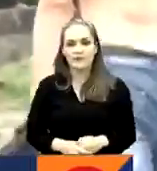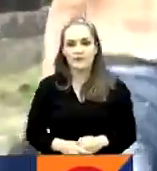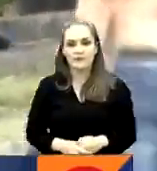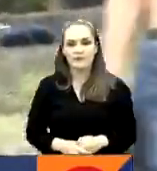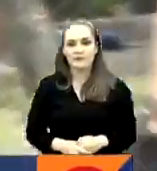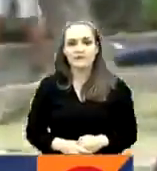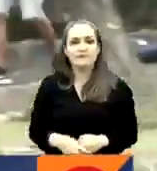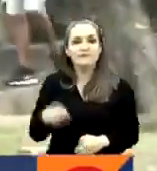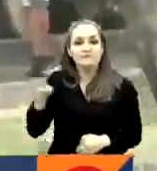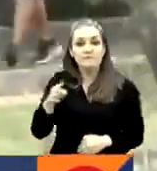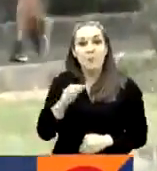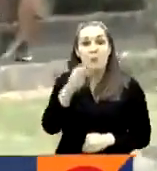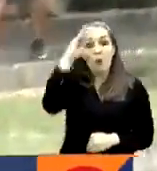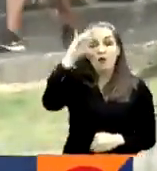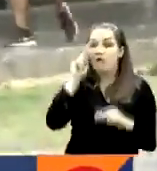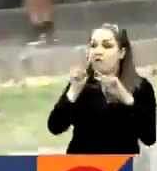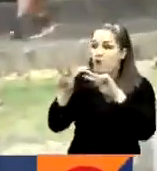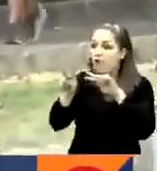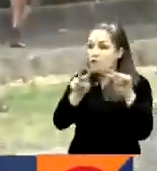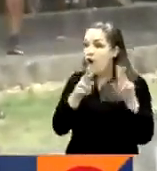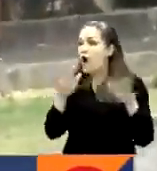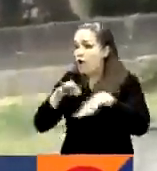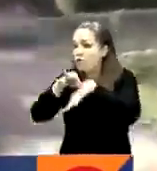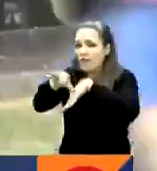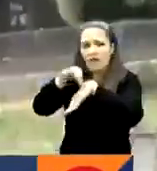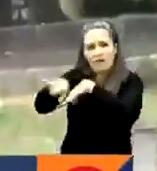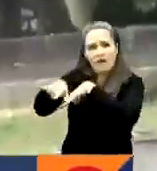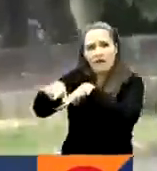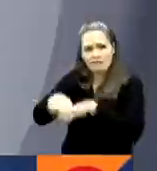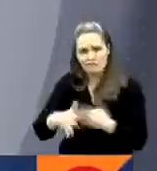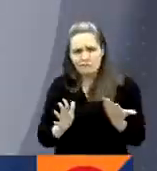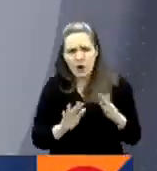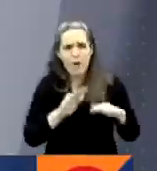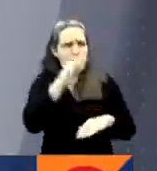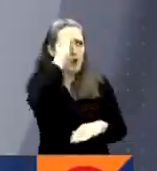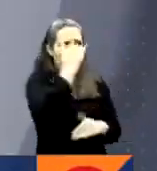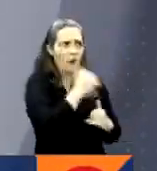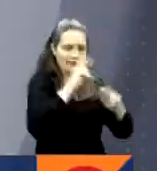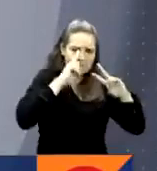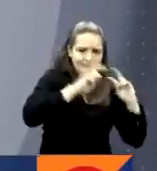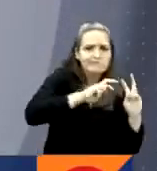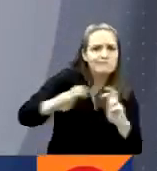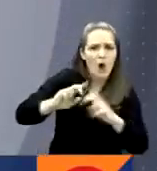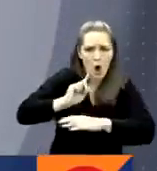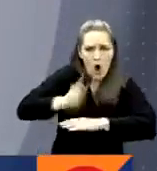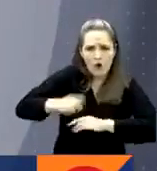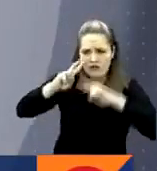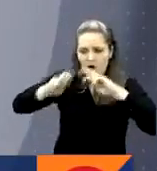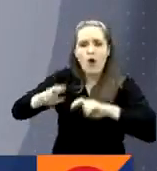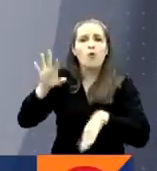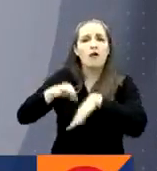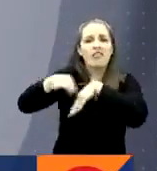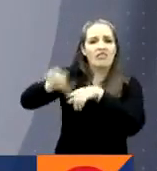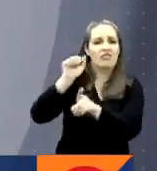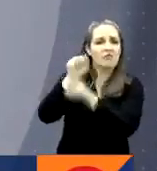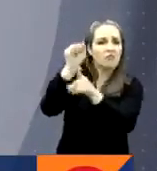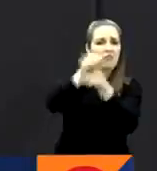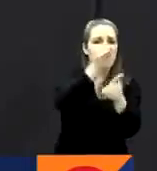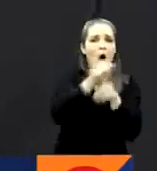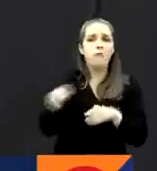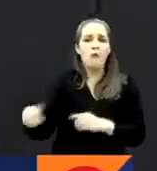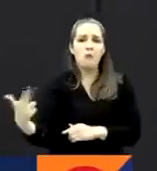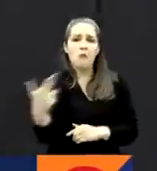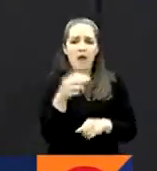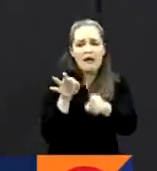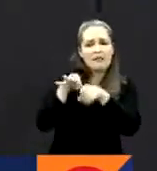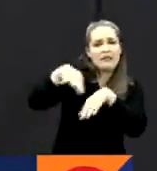Todo ocurre bajo la mirada de policías que estaban en la zona. La institución ordenó una investigación por supuesto caso de omisión ante la presencia de civiles armados.